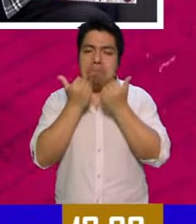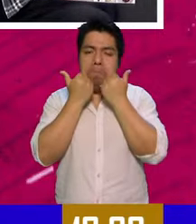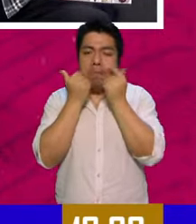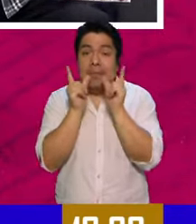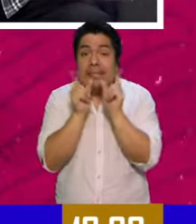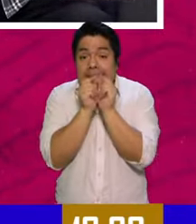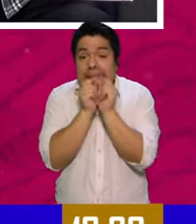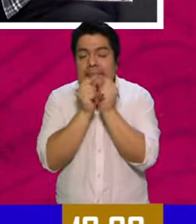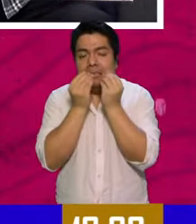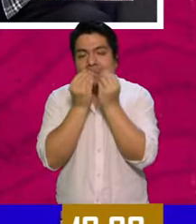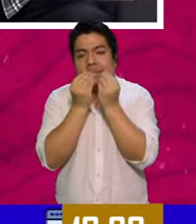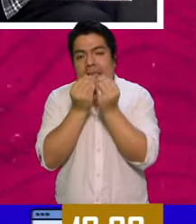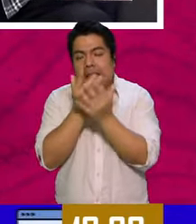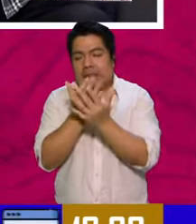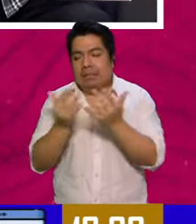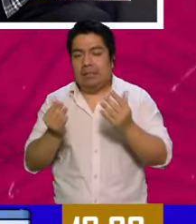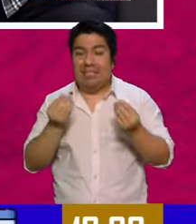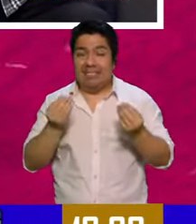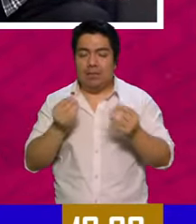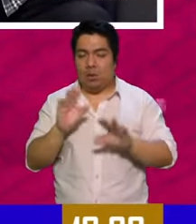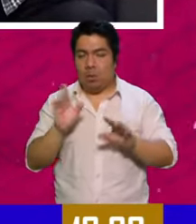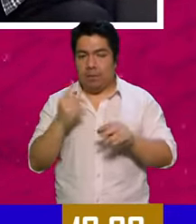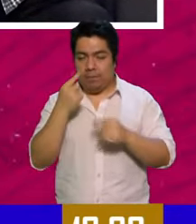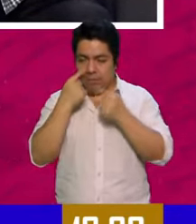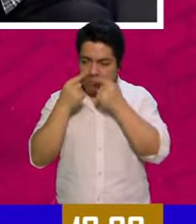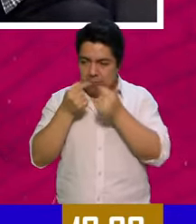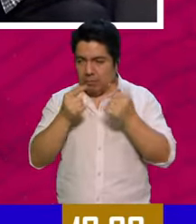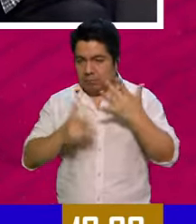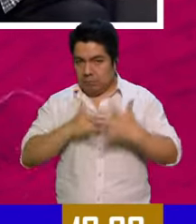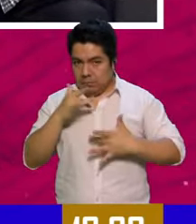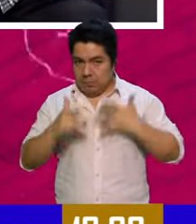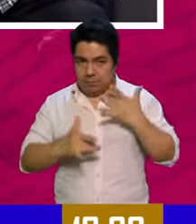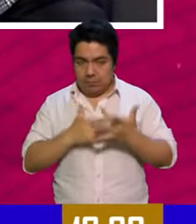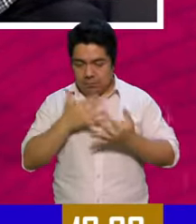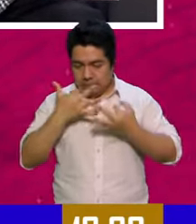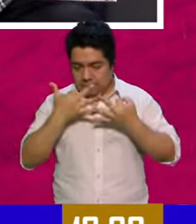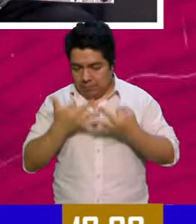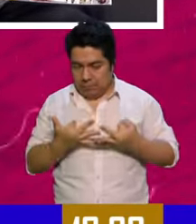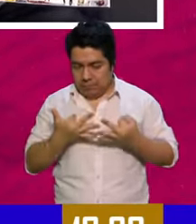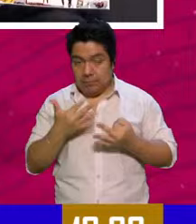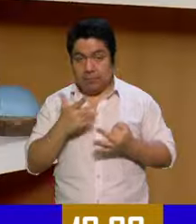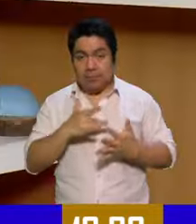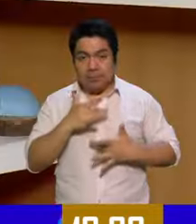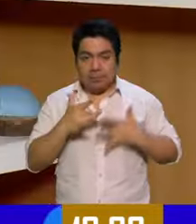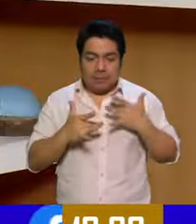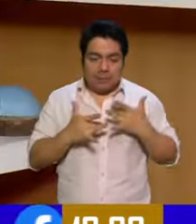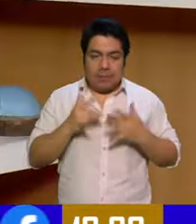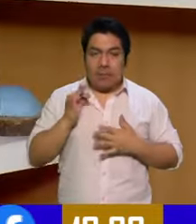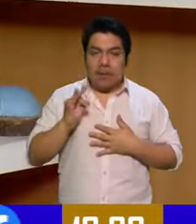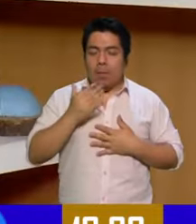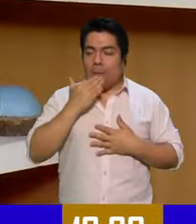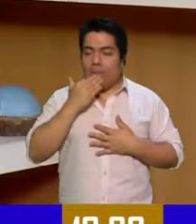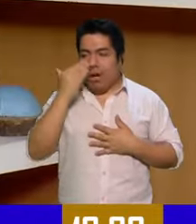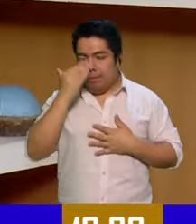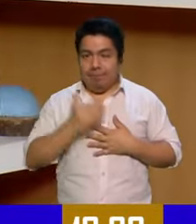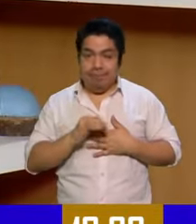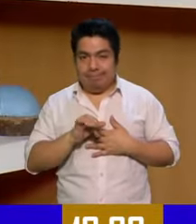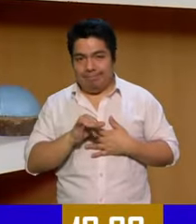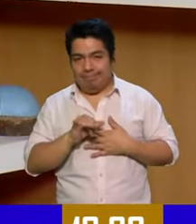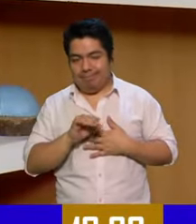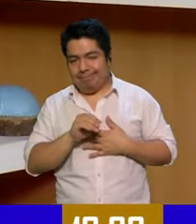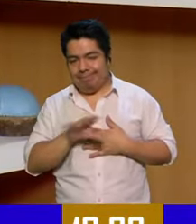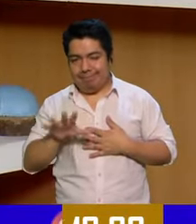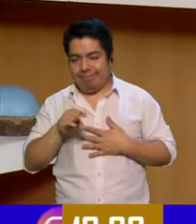posible porque muchas palabras a veces sobran. Lo que queremos ahora es que nos muestren su emoción, todo lo que piensan en una obra que queda clara.